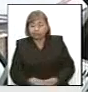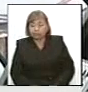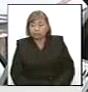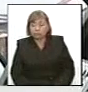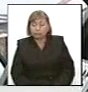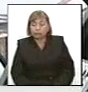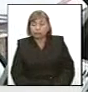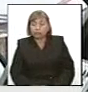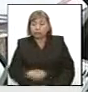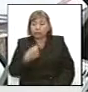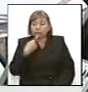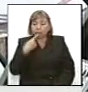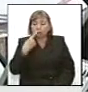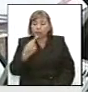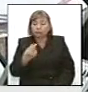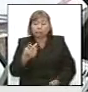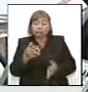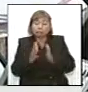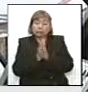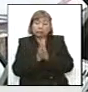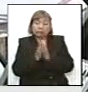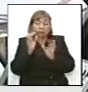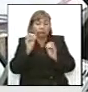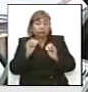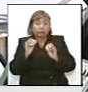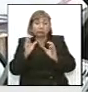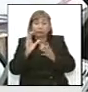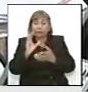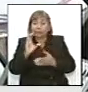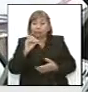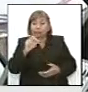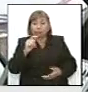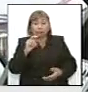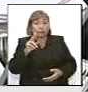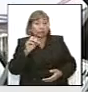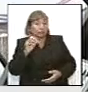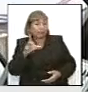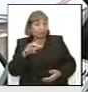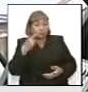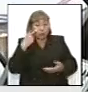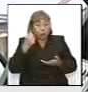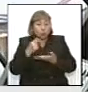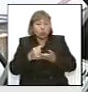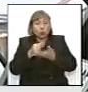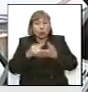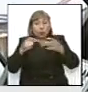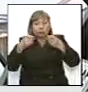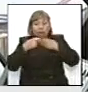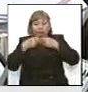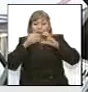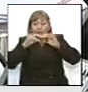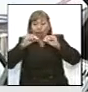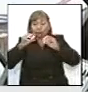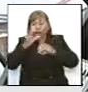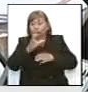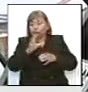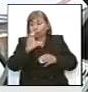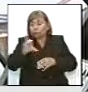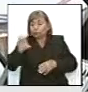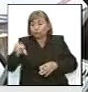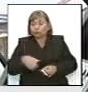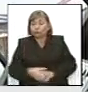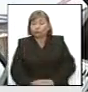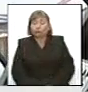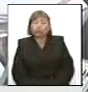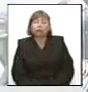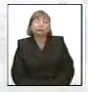usted ha mencionado, han sido puestas a consideración de la Contraloría General de la República. Ya, ¿no? Todas aquellas son como 84 años aproximadamente que corresponden a estos